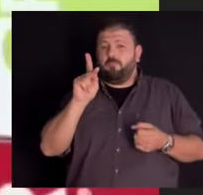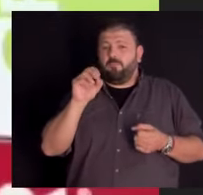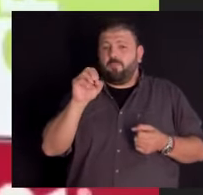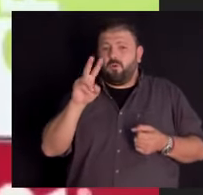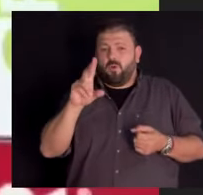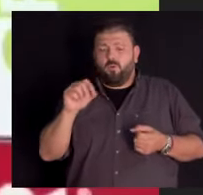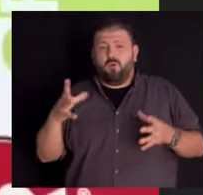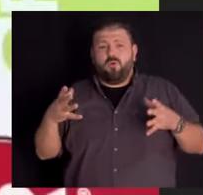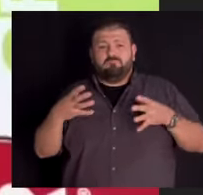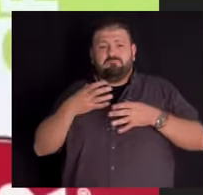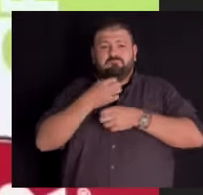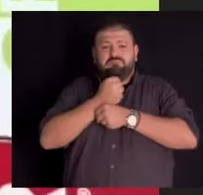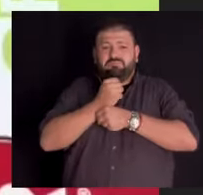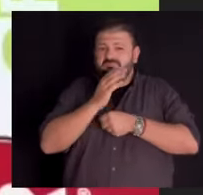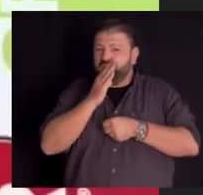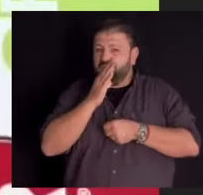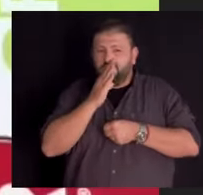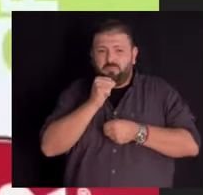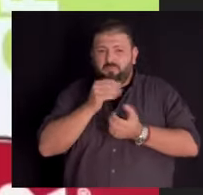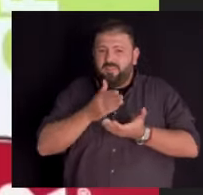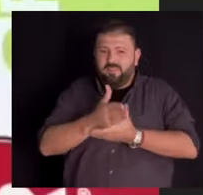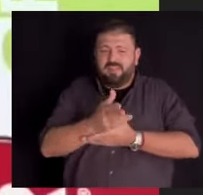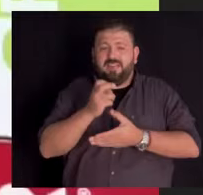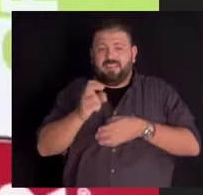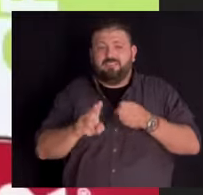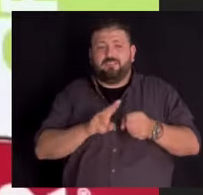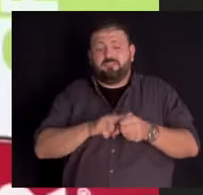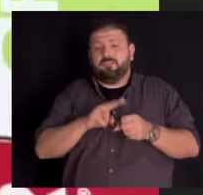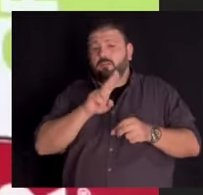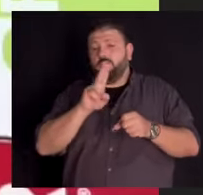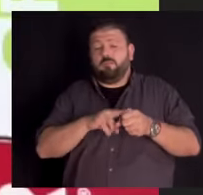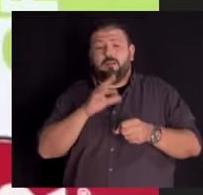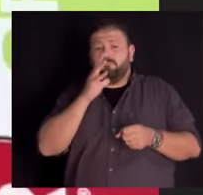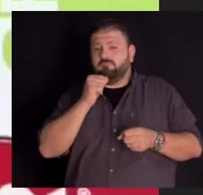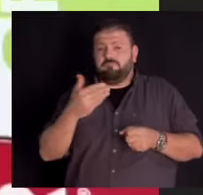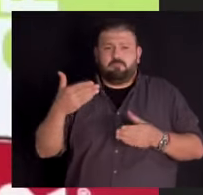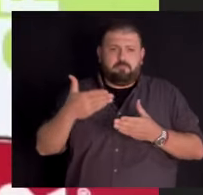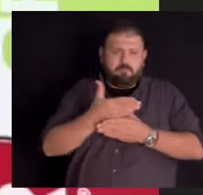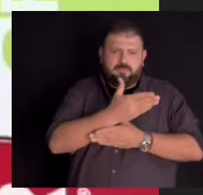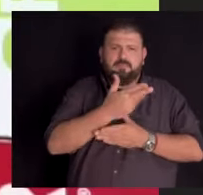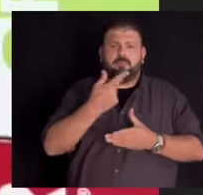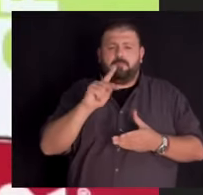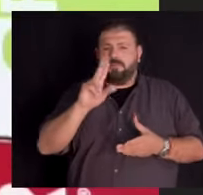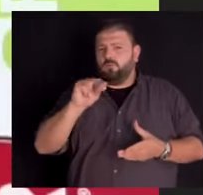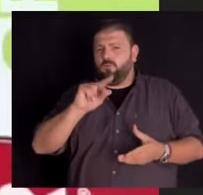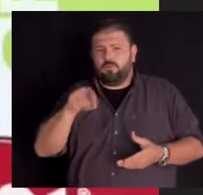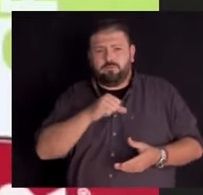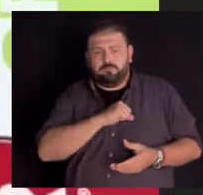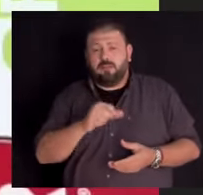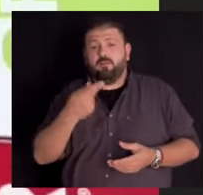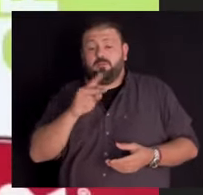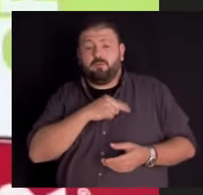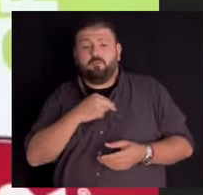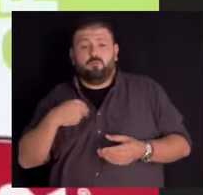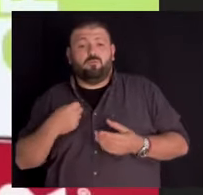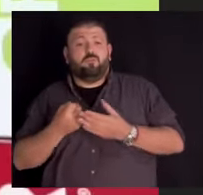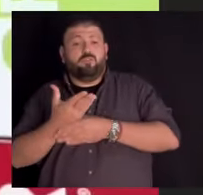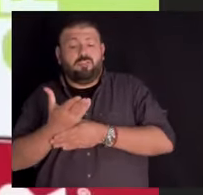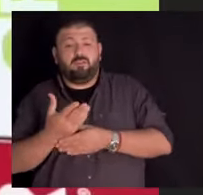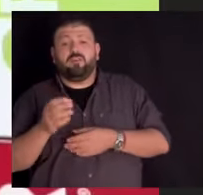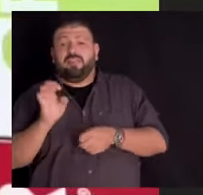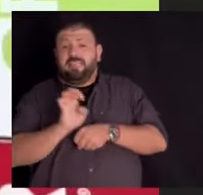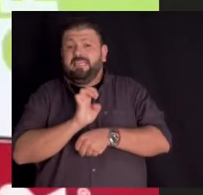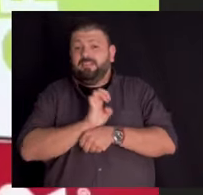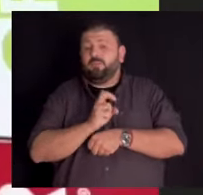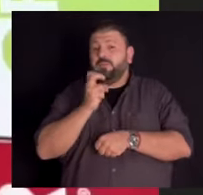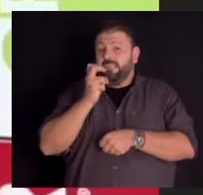entrar. En lugar de lo normal, que sería dejarlo pasar, decir no es malo, lo saco. Entonces, nosotros eso